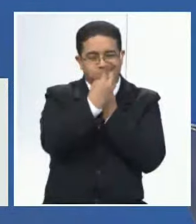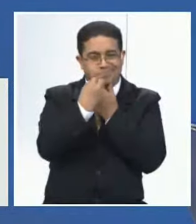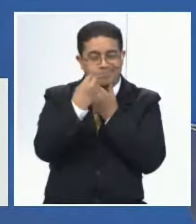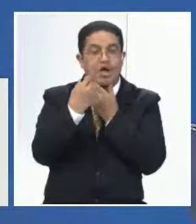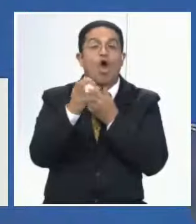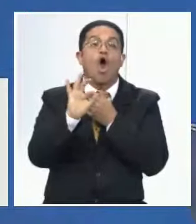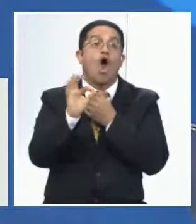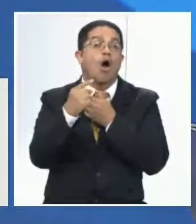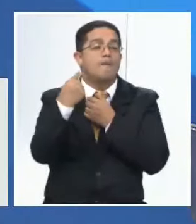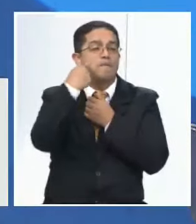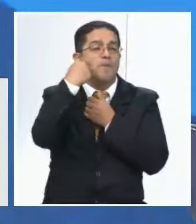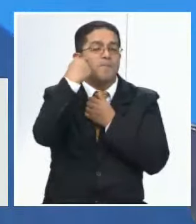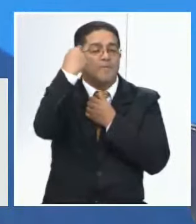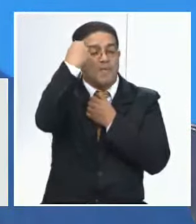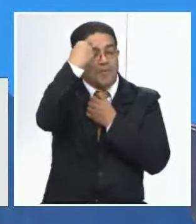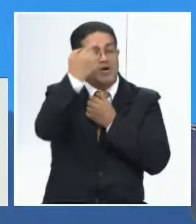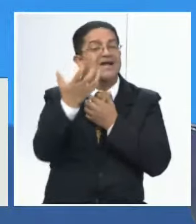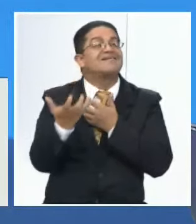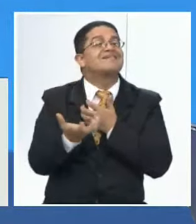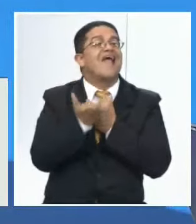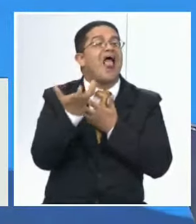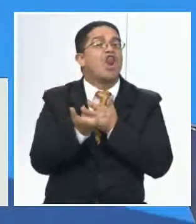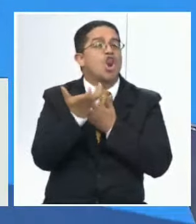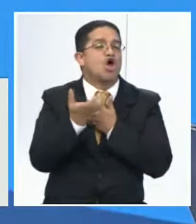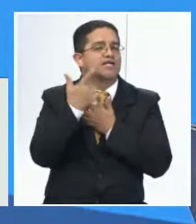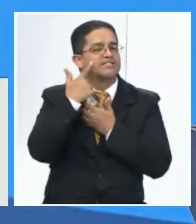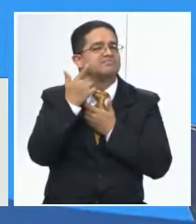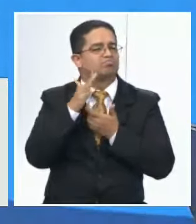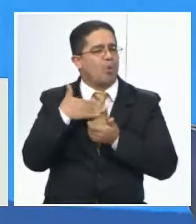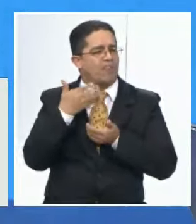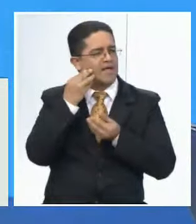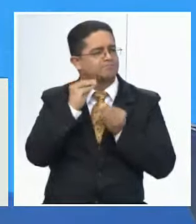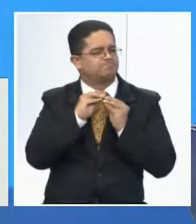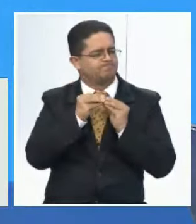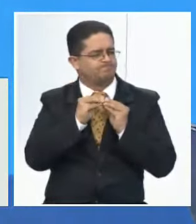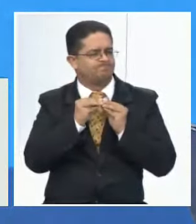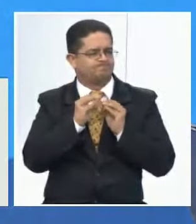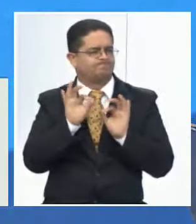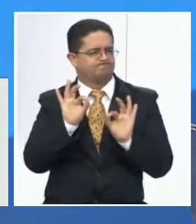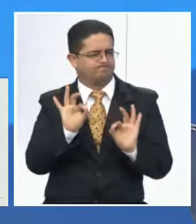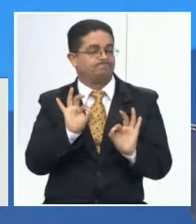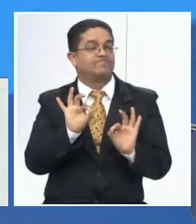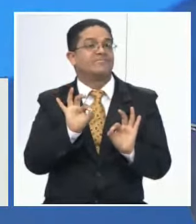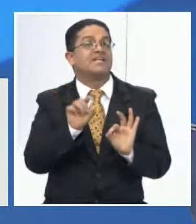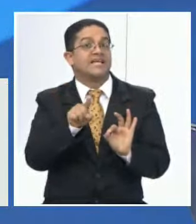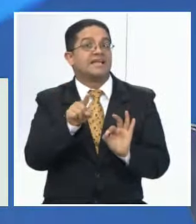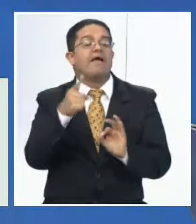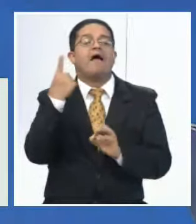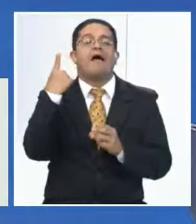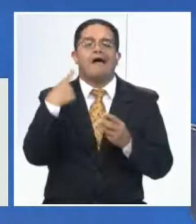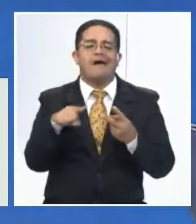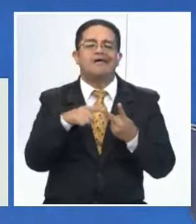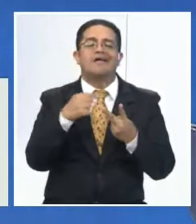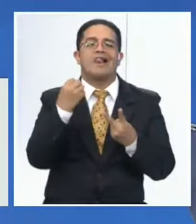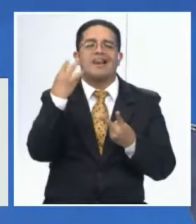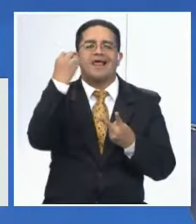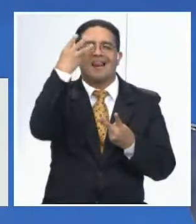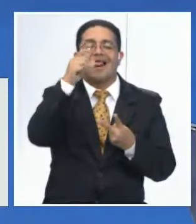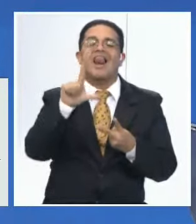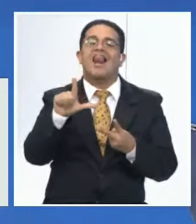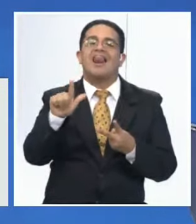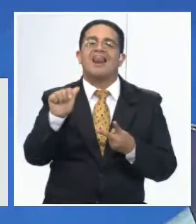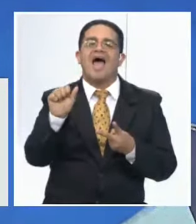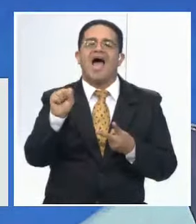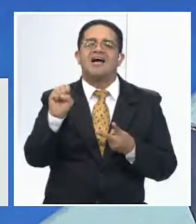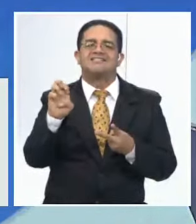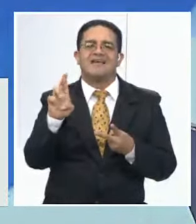que entregamos calor, nos permite trabajar, remodelar el rostro, trabajar papada, mejorar la flacidez. Existen láser, endolifting láser, que es un láser